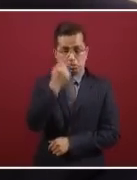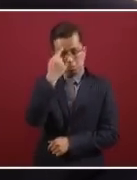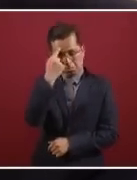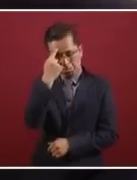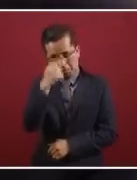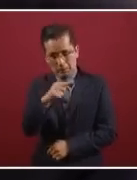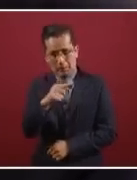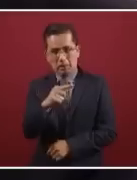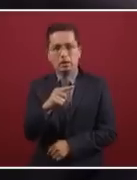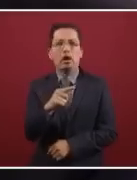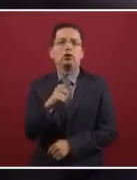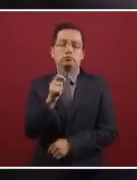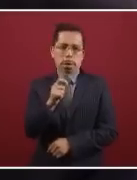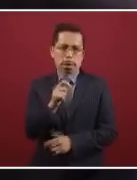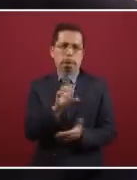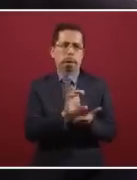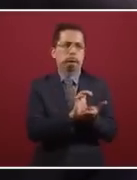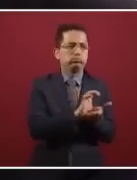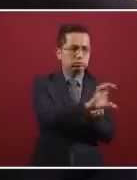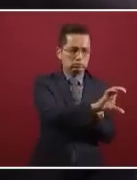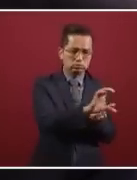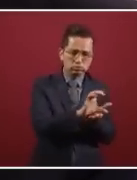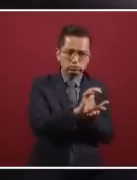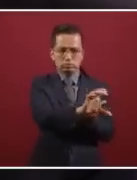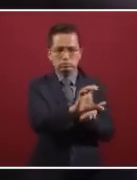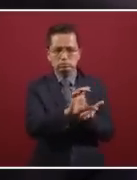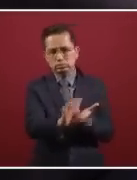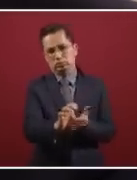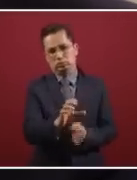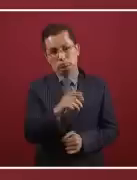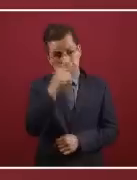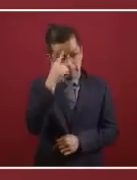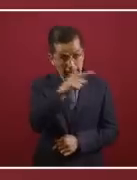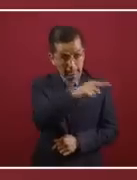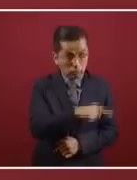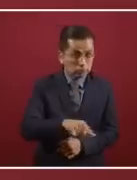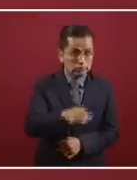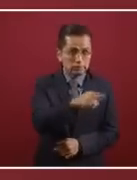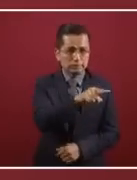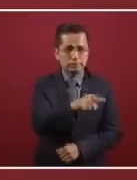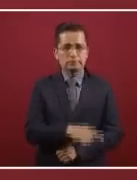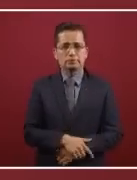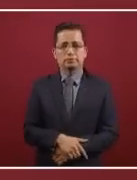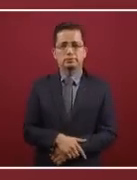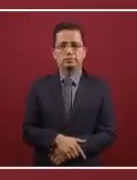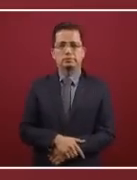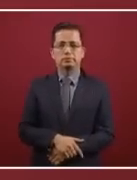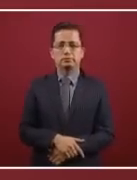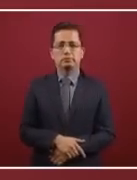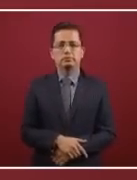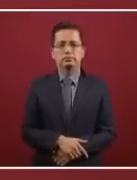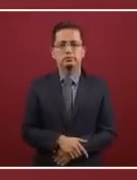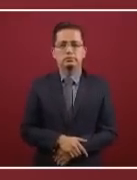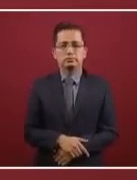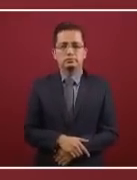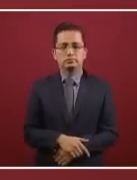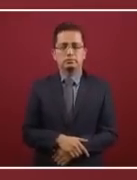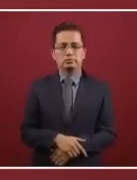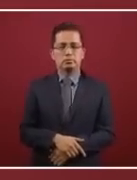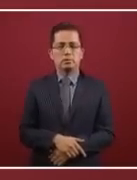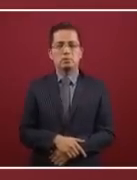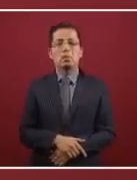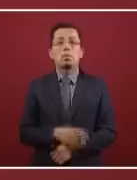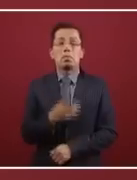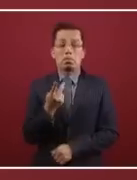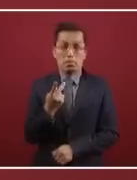ayudar a entregarles a ustedes estos apoyos. Pero como todavía